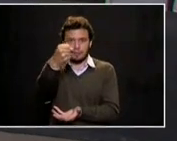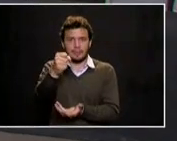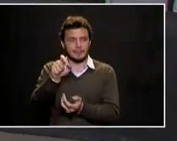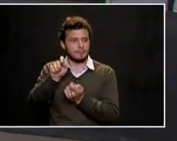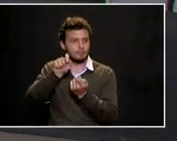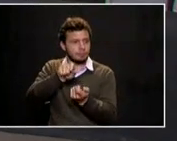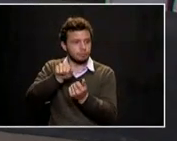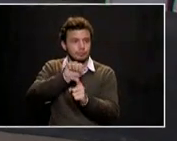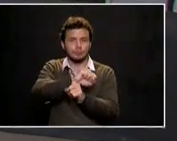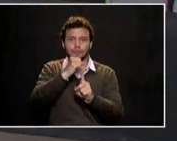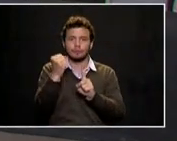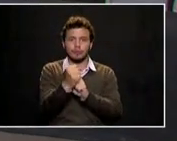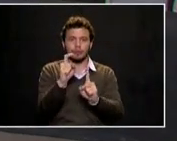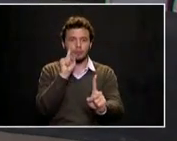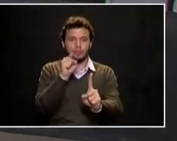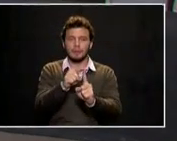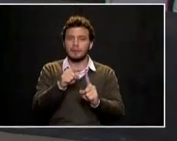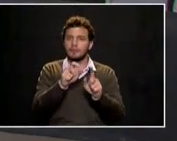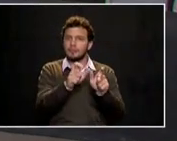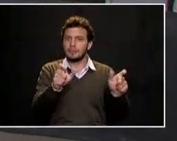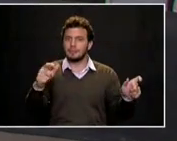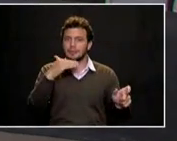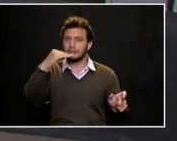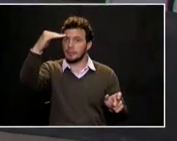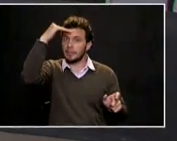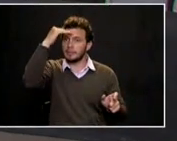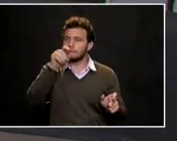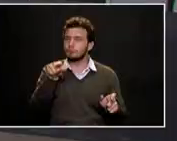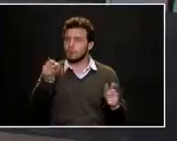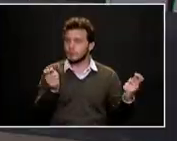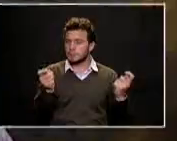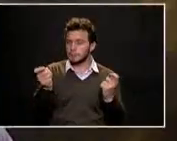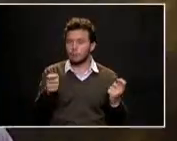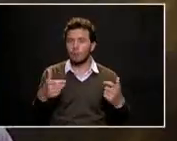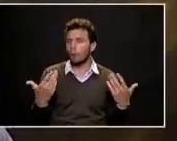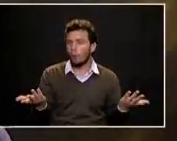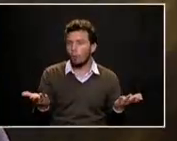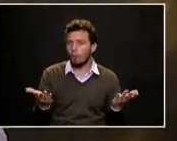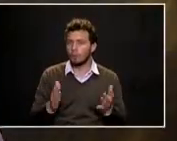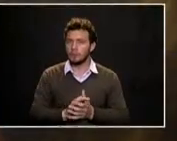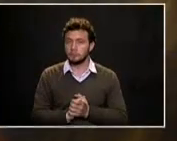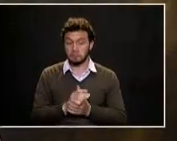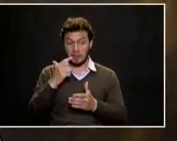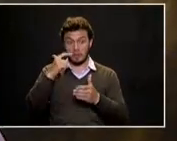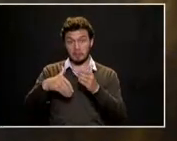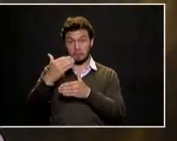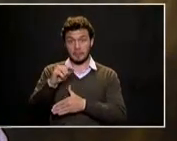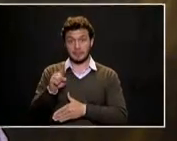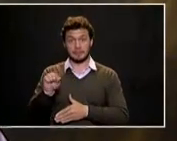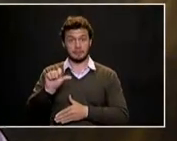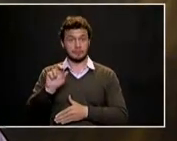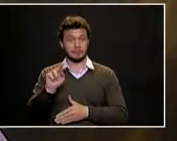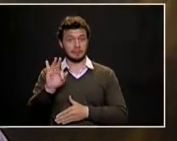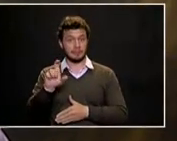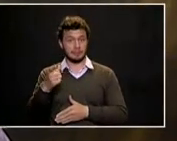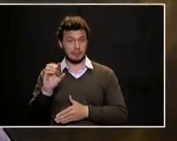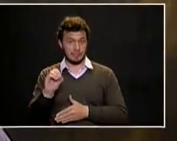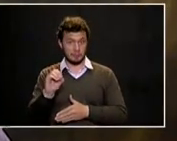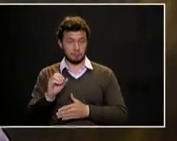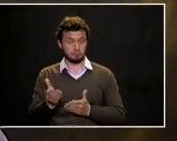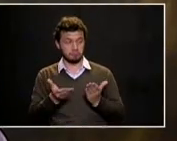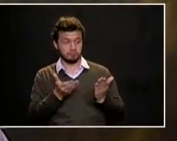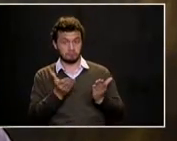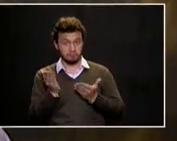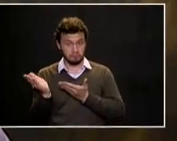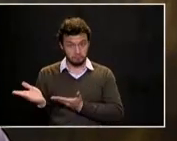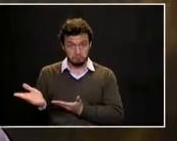esta oportunidad empieza el candidato Santiago Gómez. Realmente es un gran problema que hay en la ciudad. Yo diario que estoy